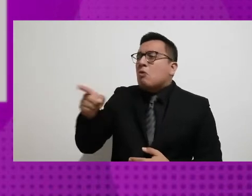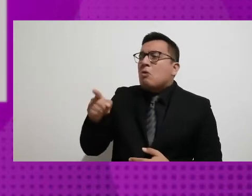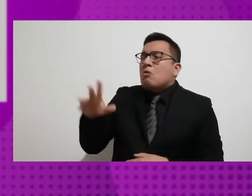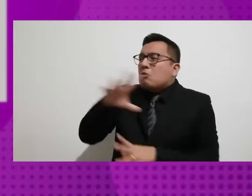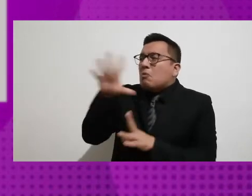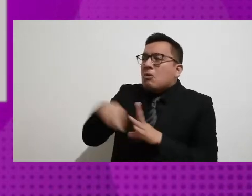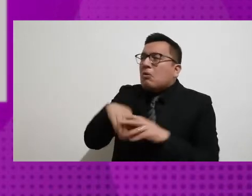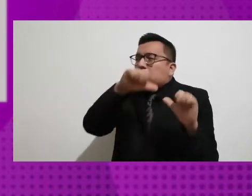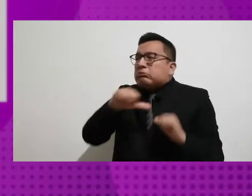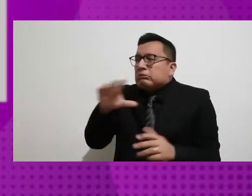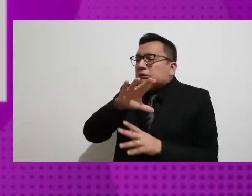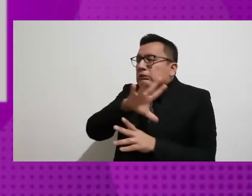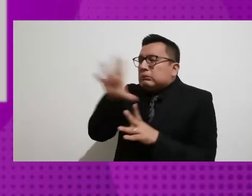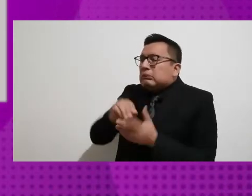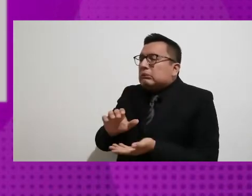a